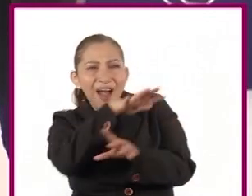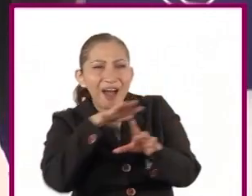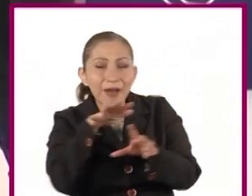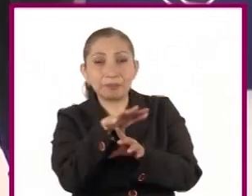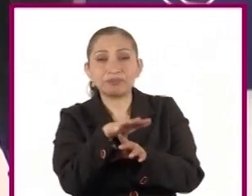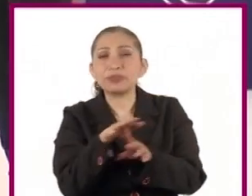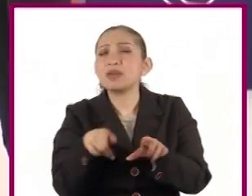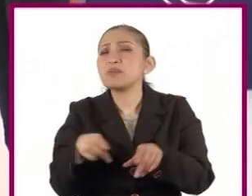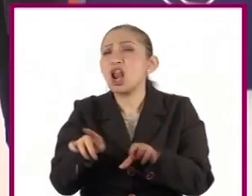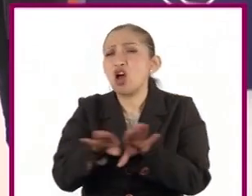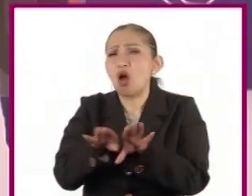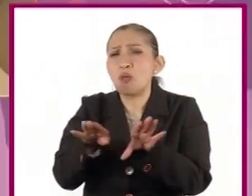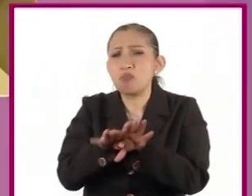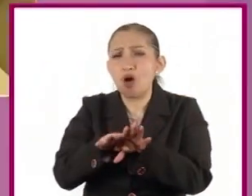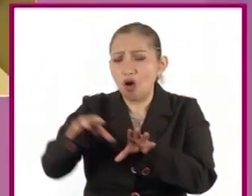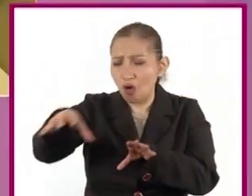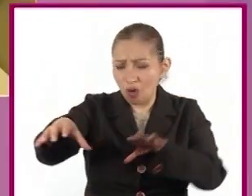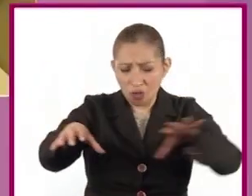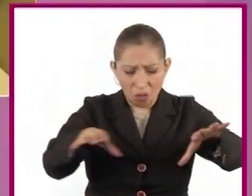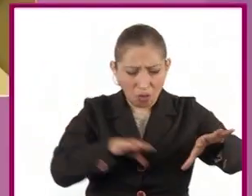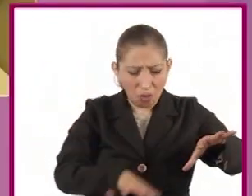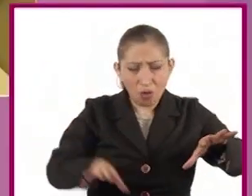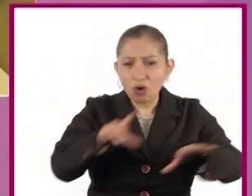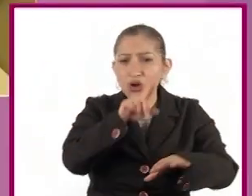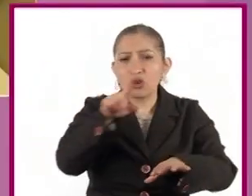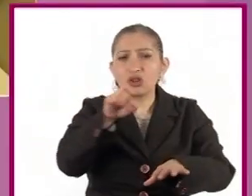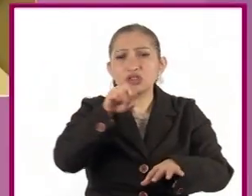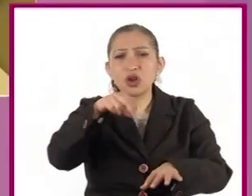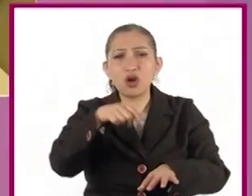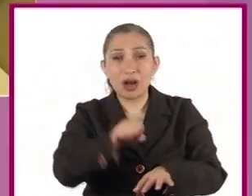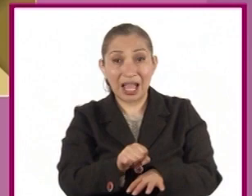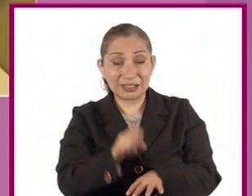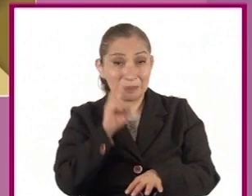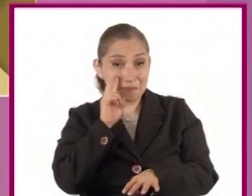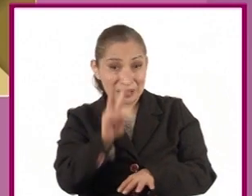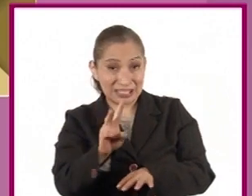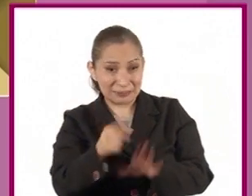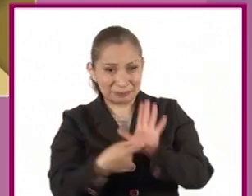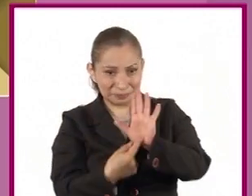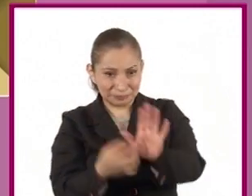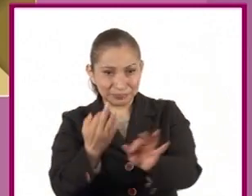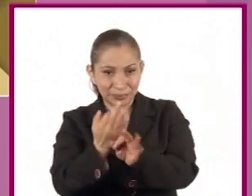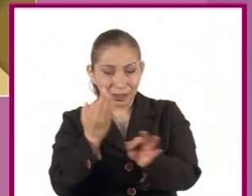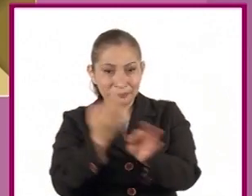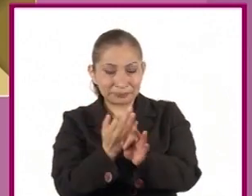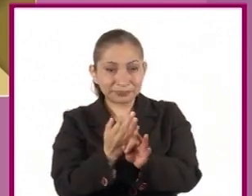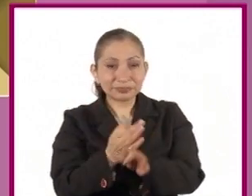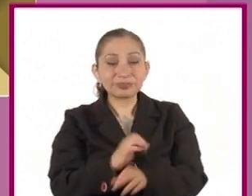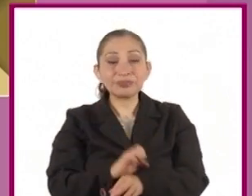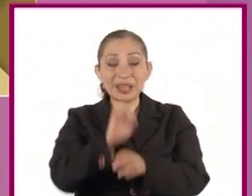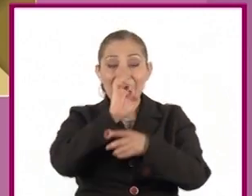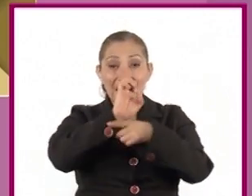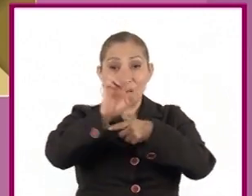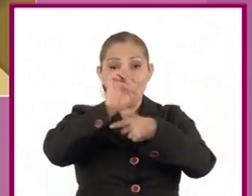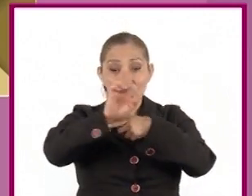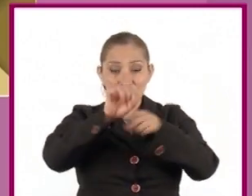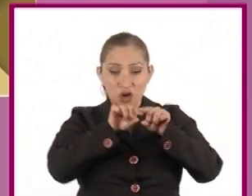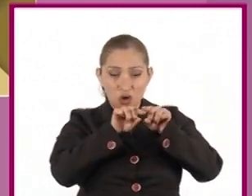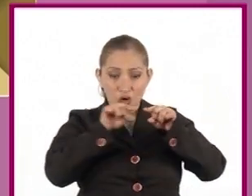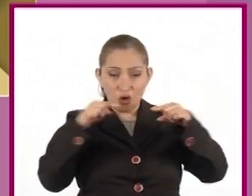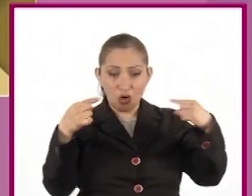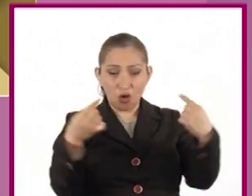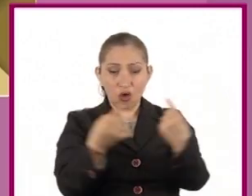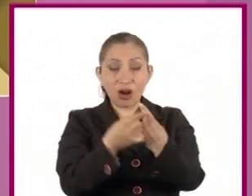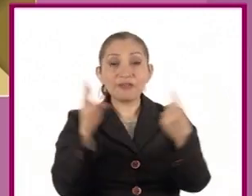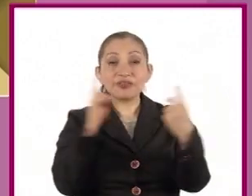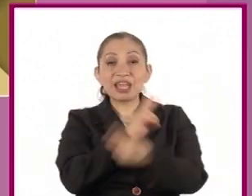se distribuyen estas zonas? Como pueden ver en la pantalla, en el Ecuador ascienden los vientos